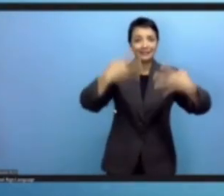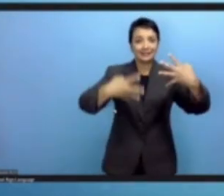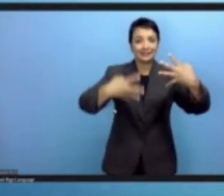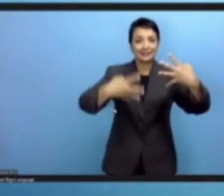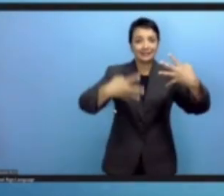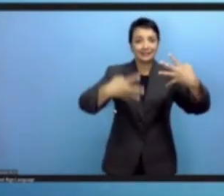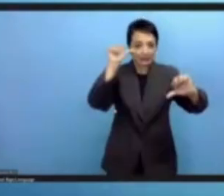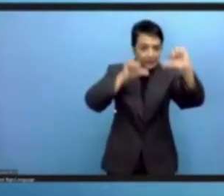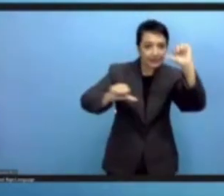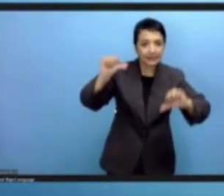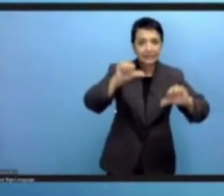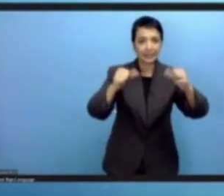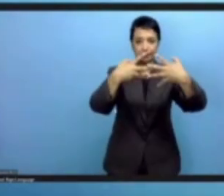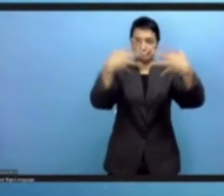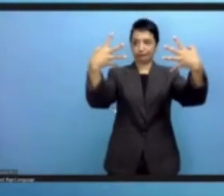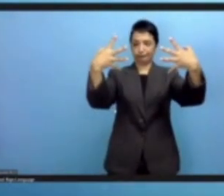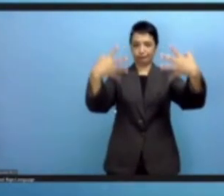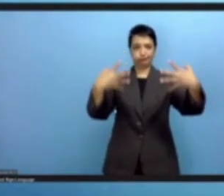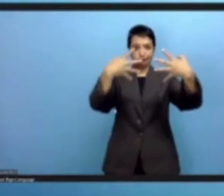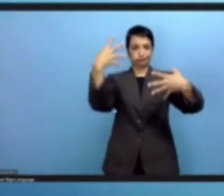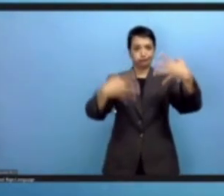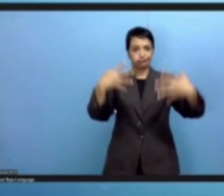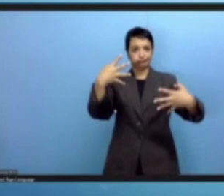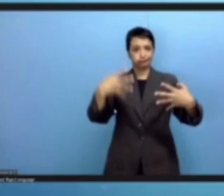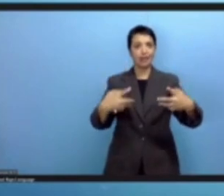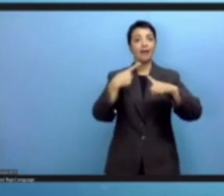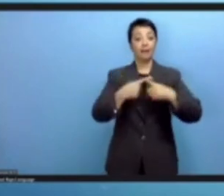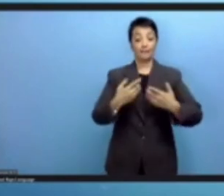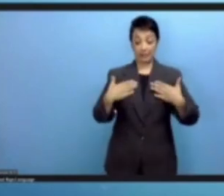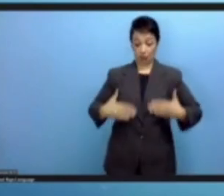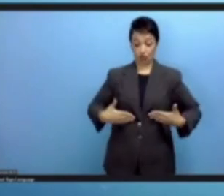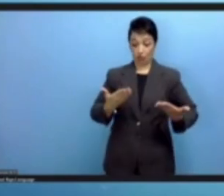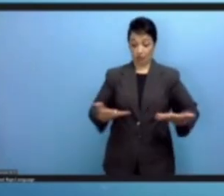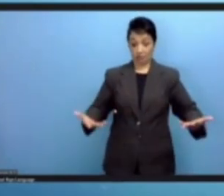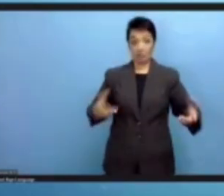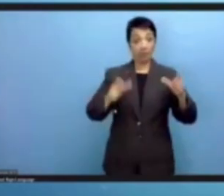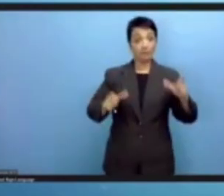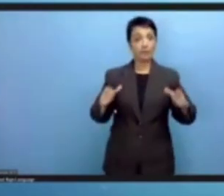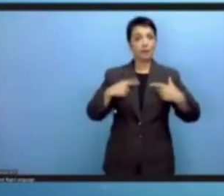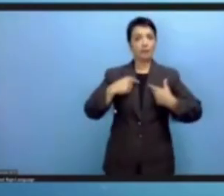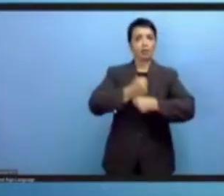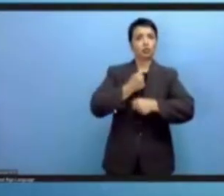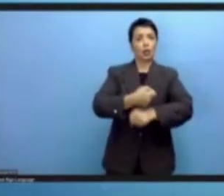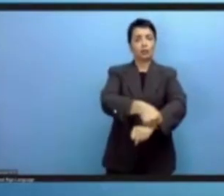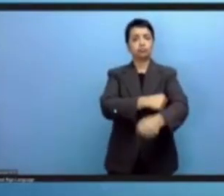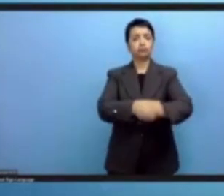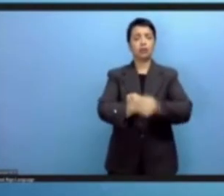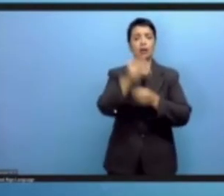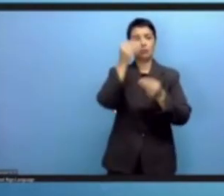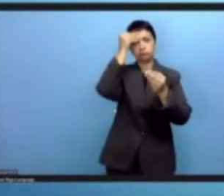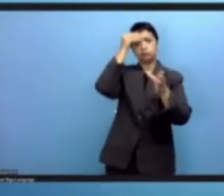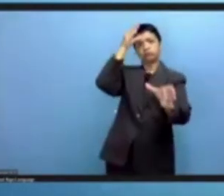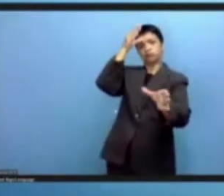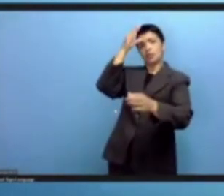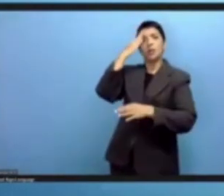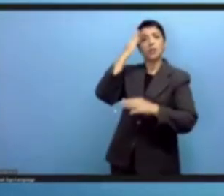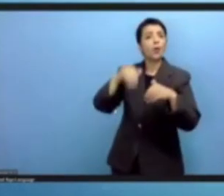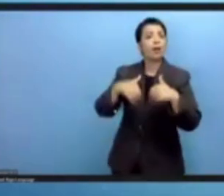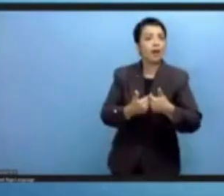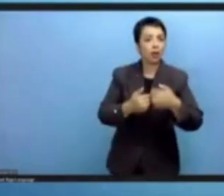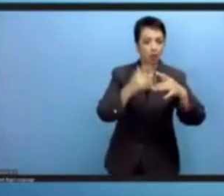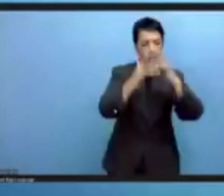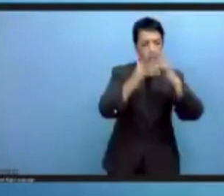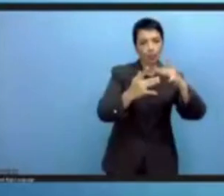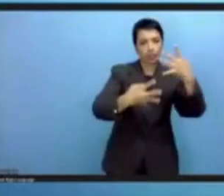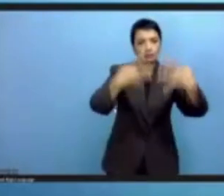datos capacidad de ciencia de datos recursos humanos que trabajen con datos recursos humanos en el punto